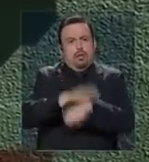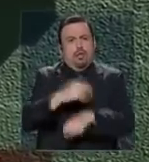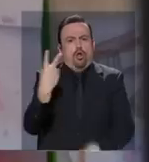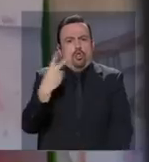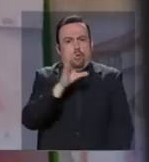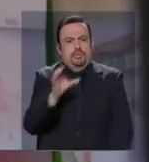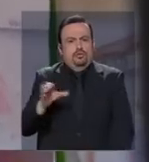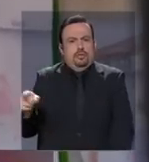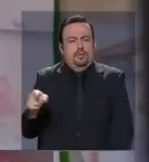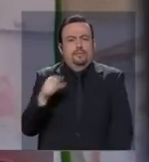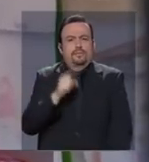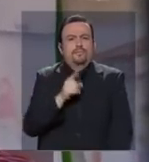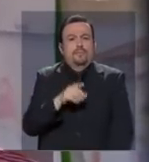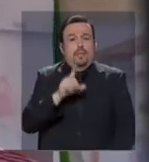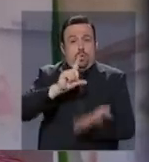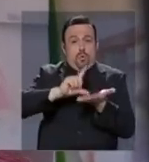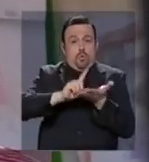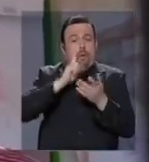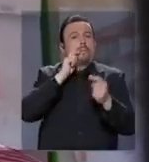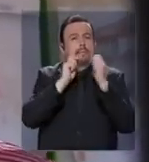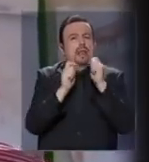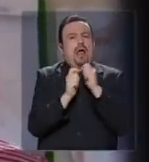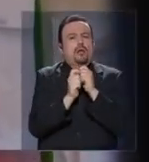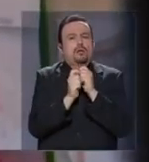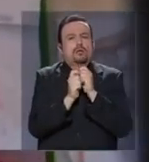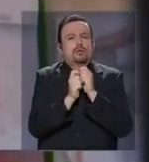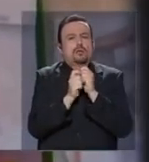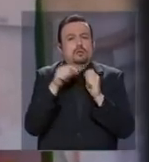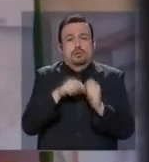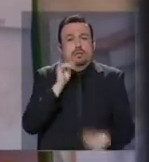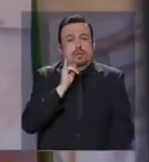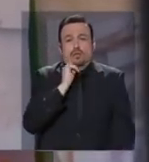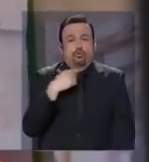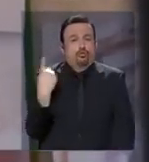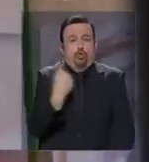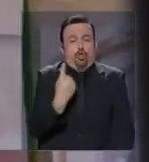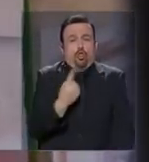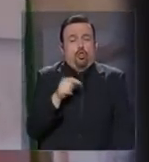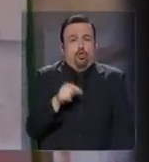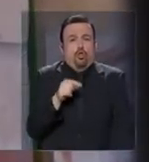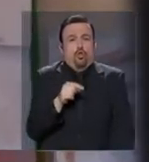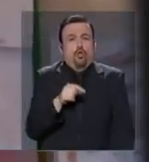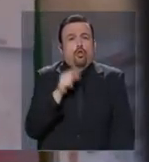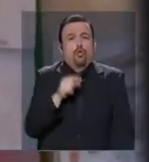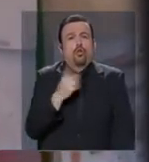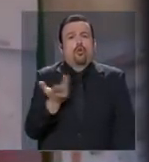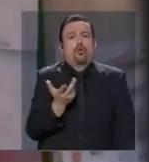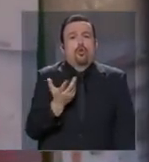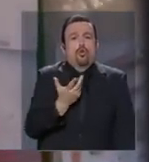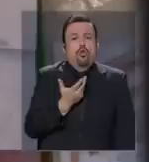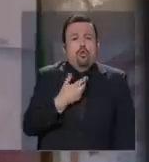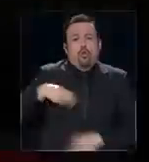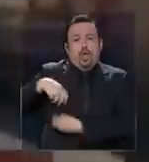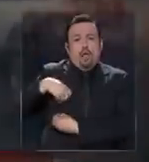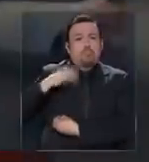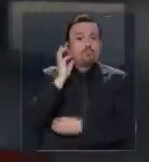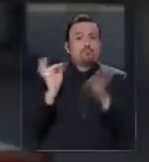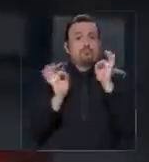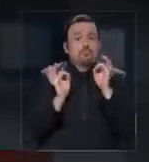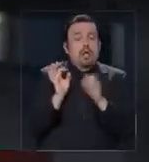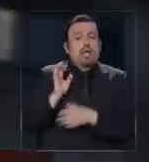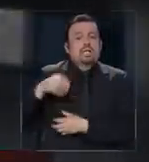personas. Es el lugar más peligroso, no sé, de todo Iquique, podría decir, ¿no? Porque acá les andan jalando las carteras a las señoras. Ese